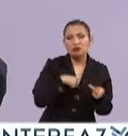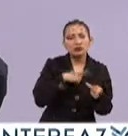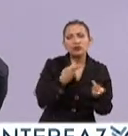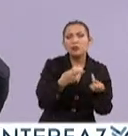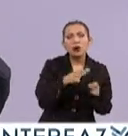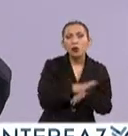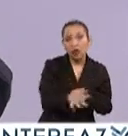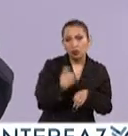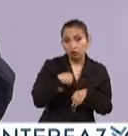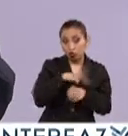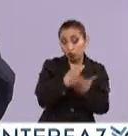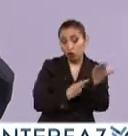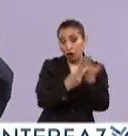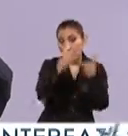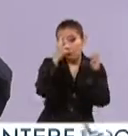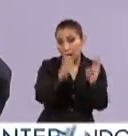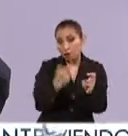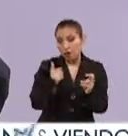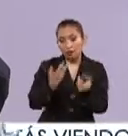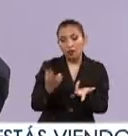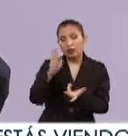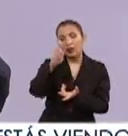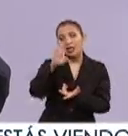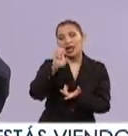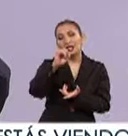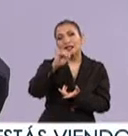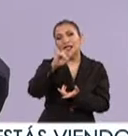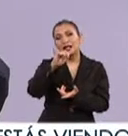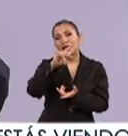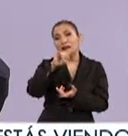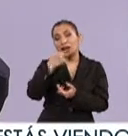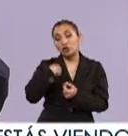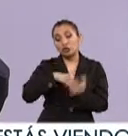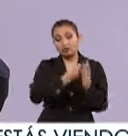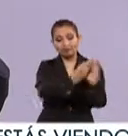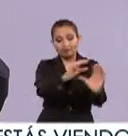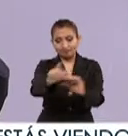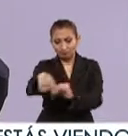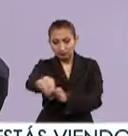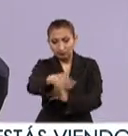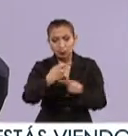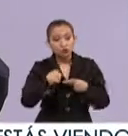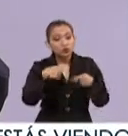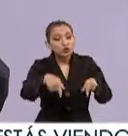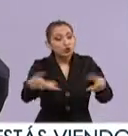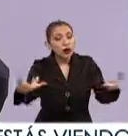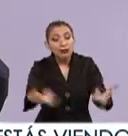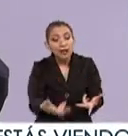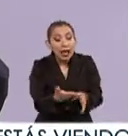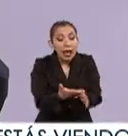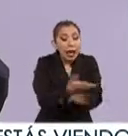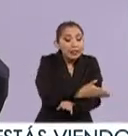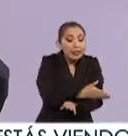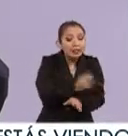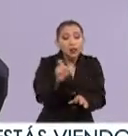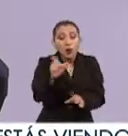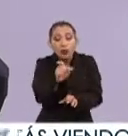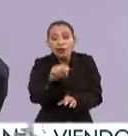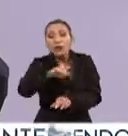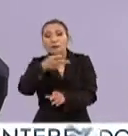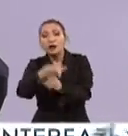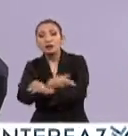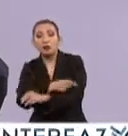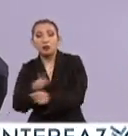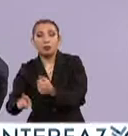prevención? Tenemos programas muy importantes de resiliencia. Educamos a la gente o le enseñamos qué hacer antes, durante y después